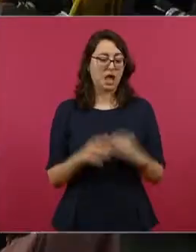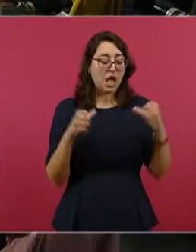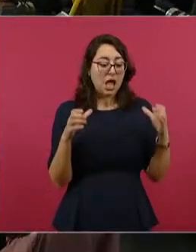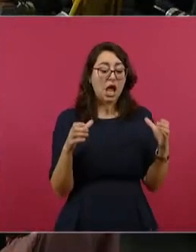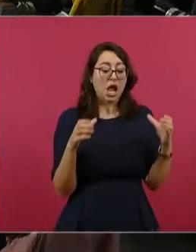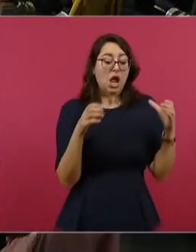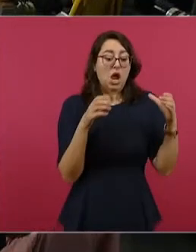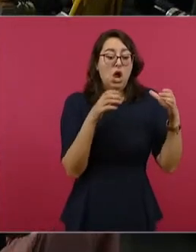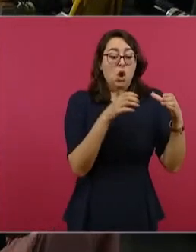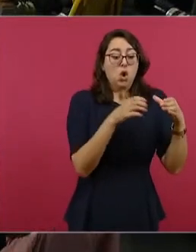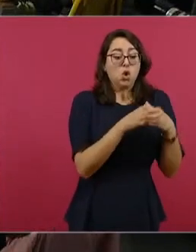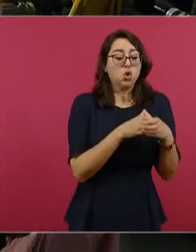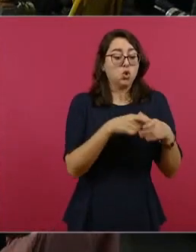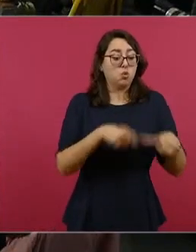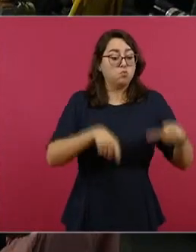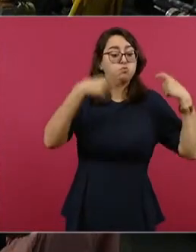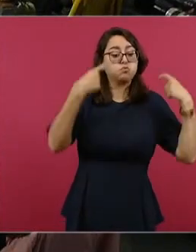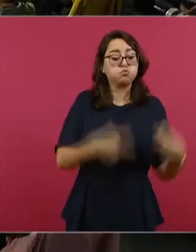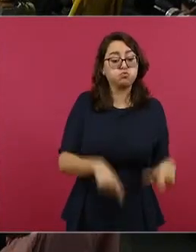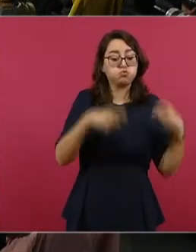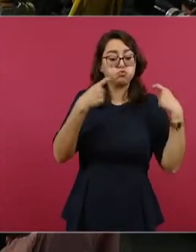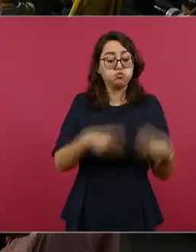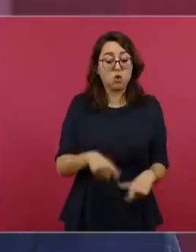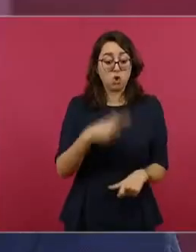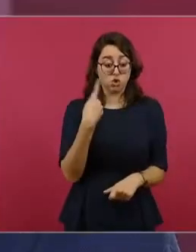de los potentados,